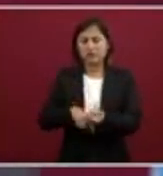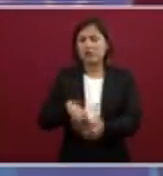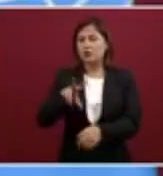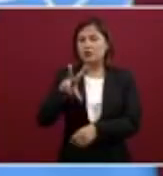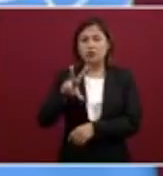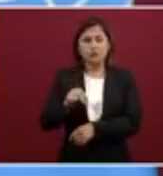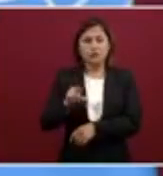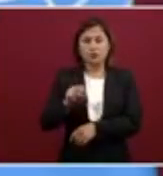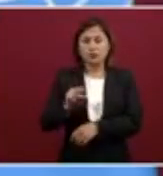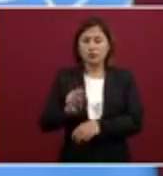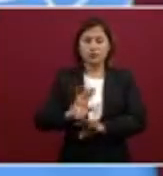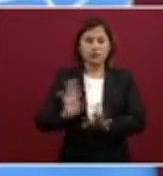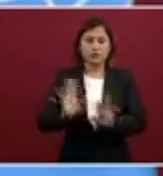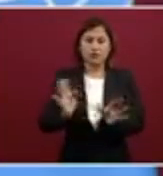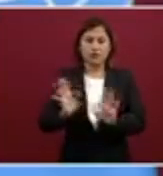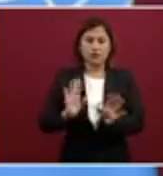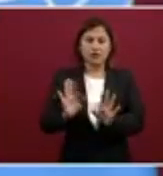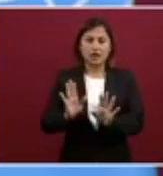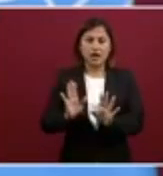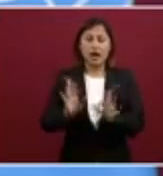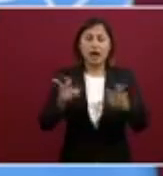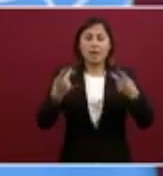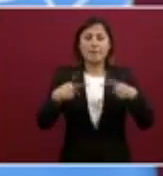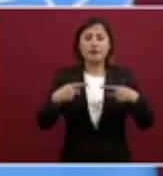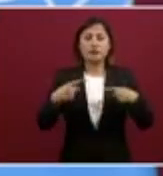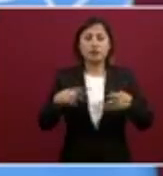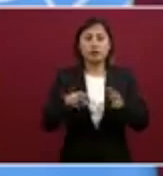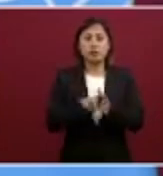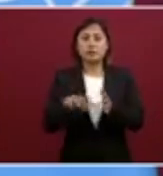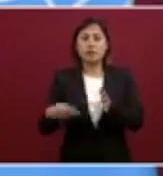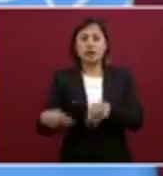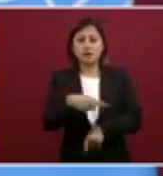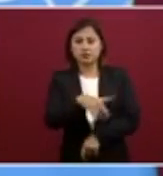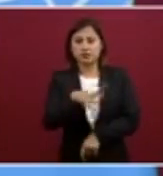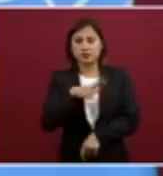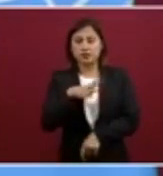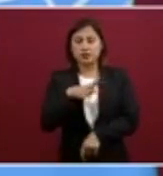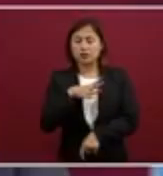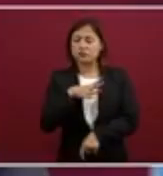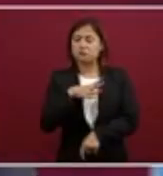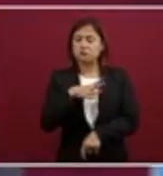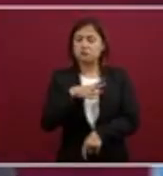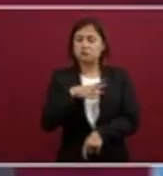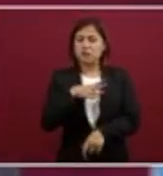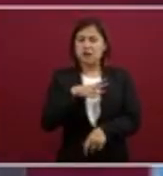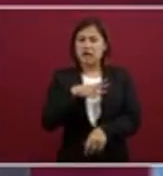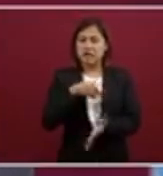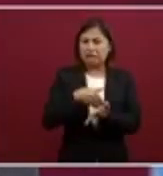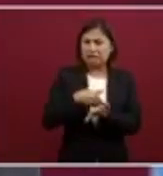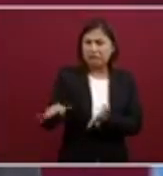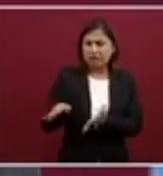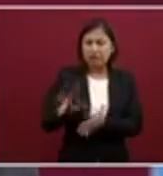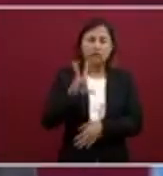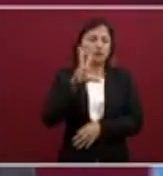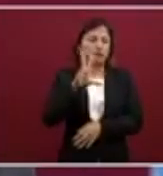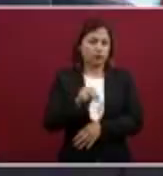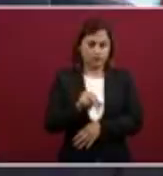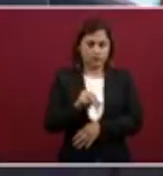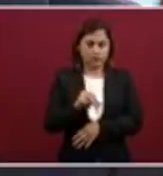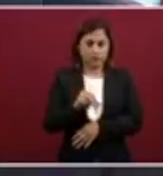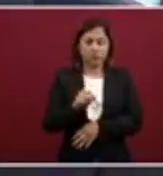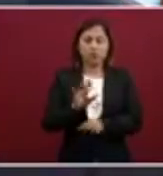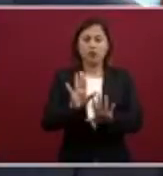liquidar a ningún trabajador de base sindicalizado. Es solo